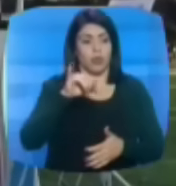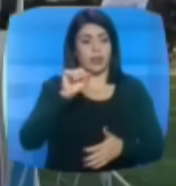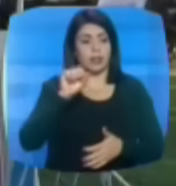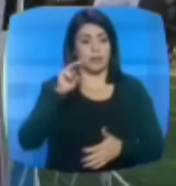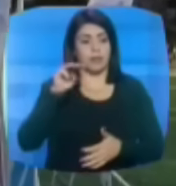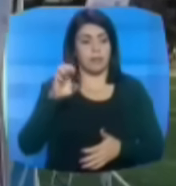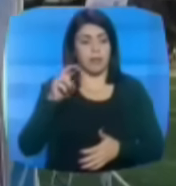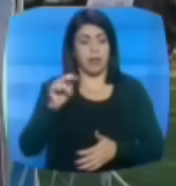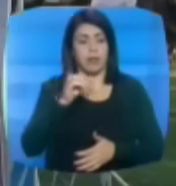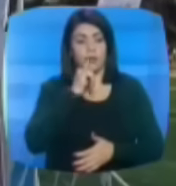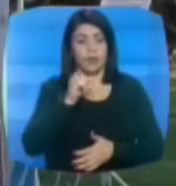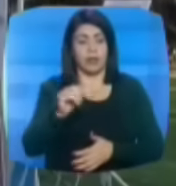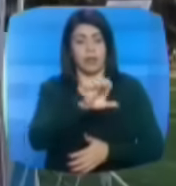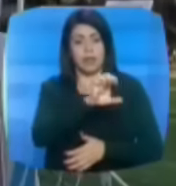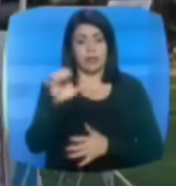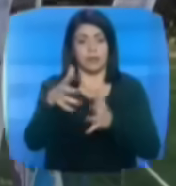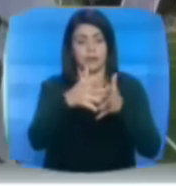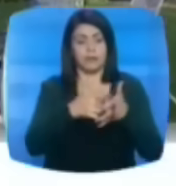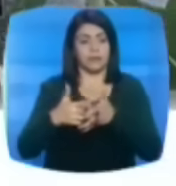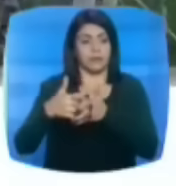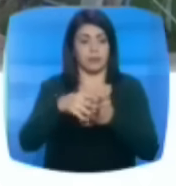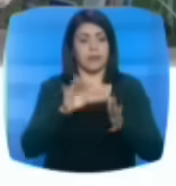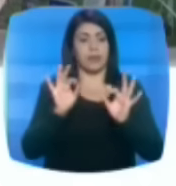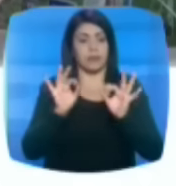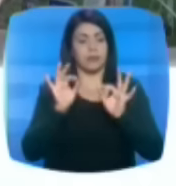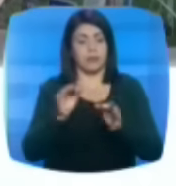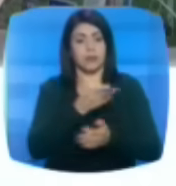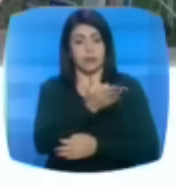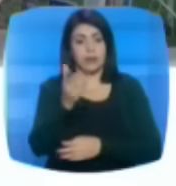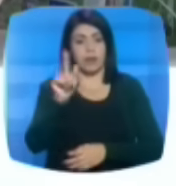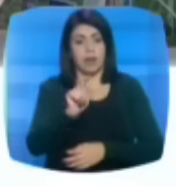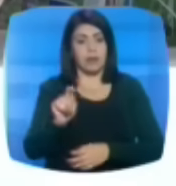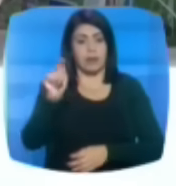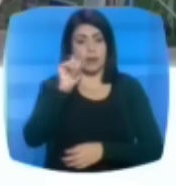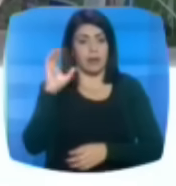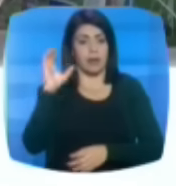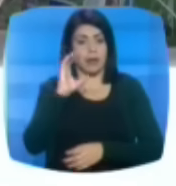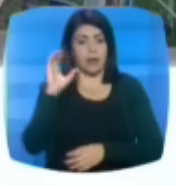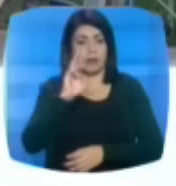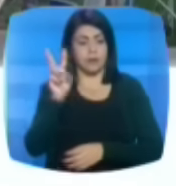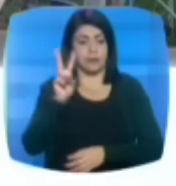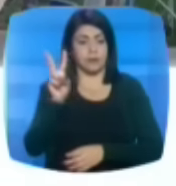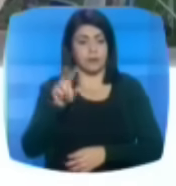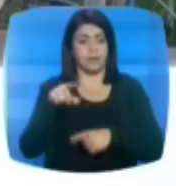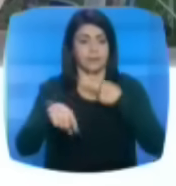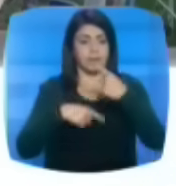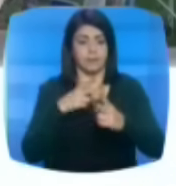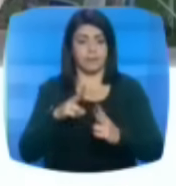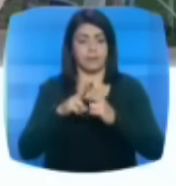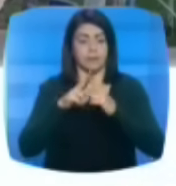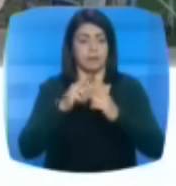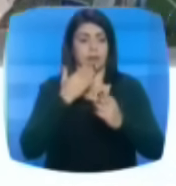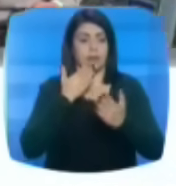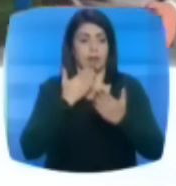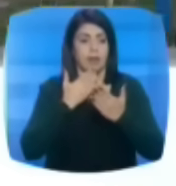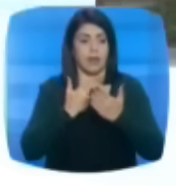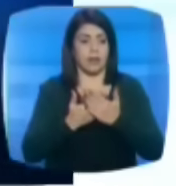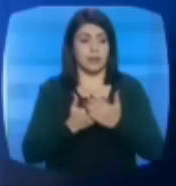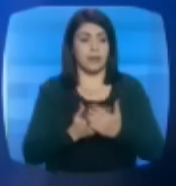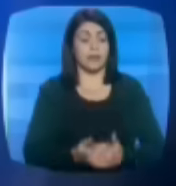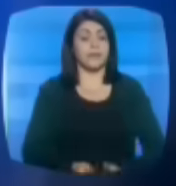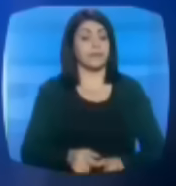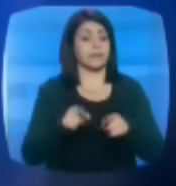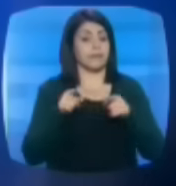Garbosa, reportando desde la costa este de los Estados Unidos, en exclusiva para ustedes en Televen en Caracas, Venezuela. Hasta la próxima. Gracias por el reporte.